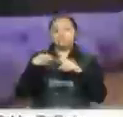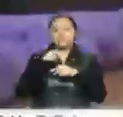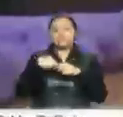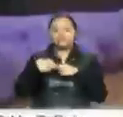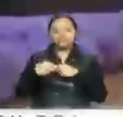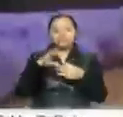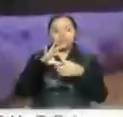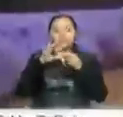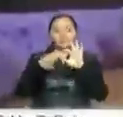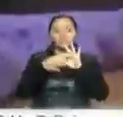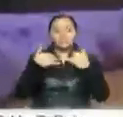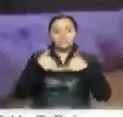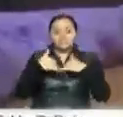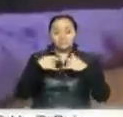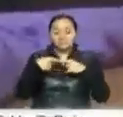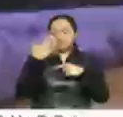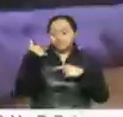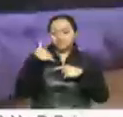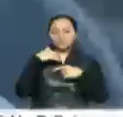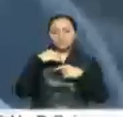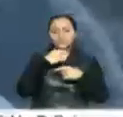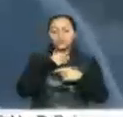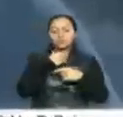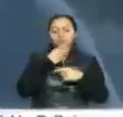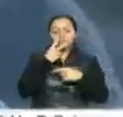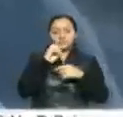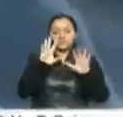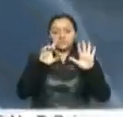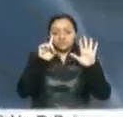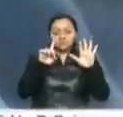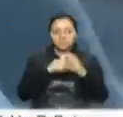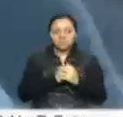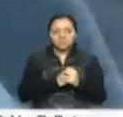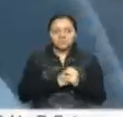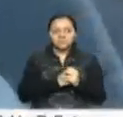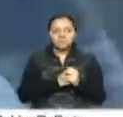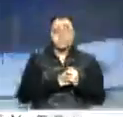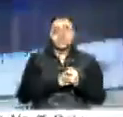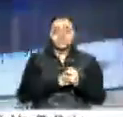de Río que tuvieron lugar en agosto de 2016.